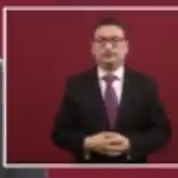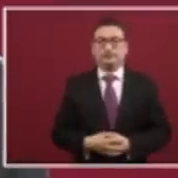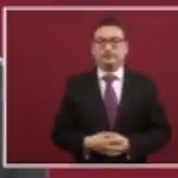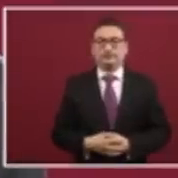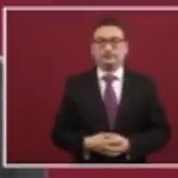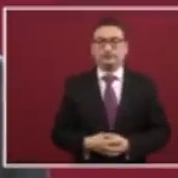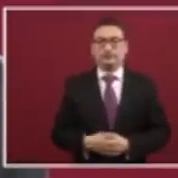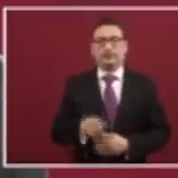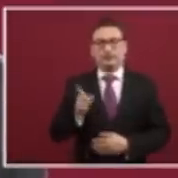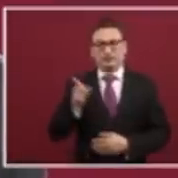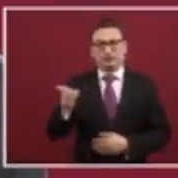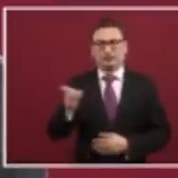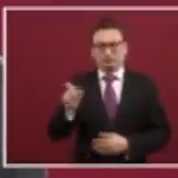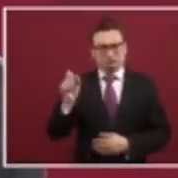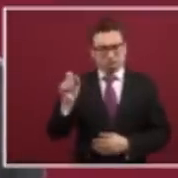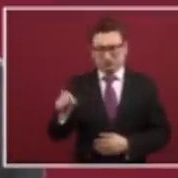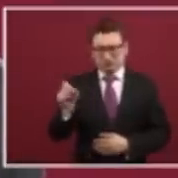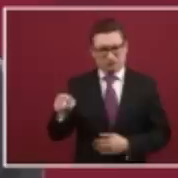Ella misma